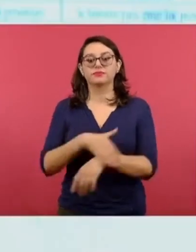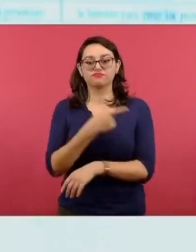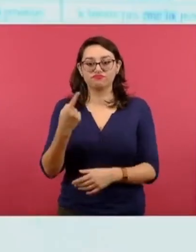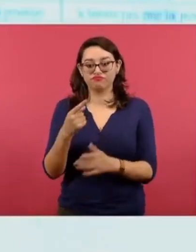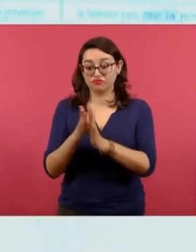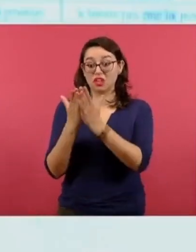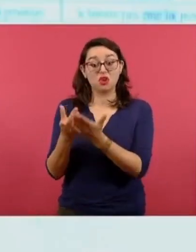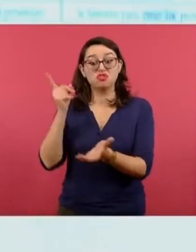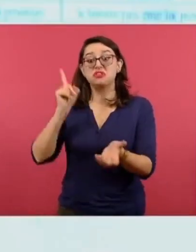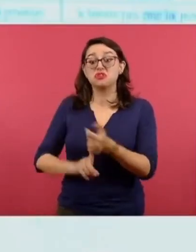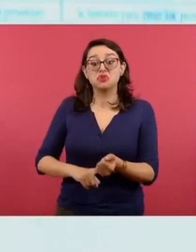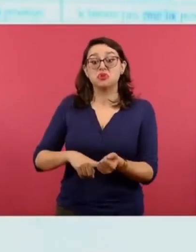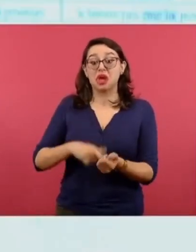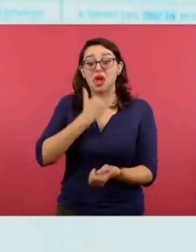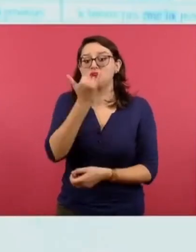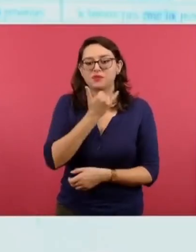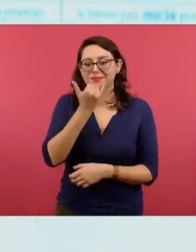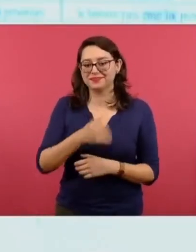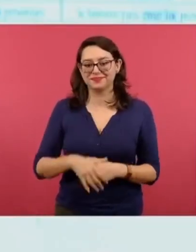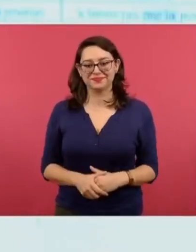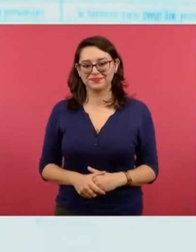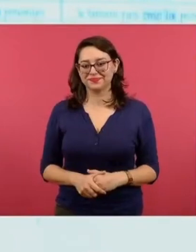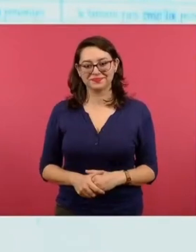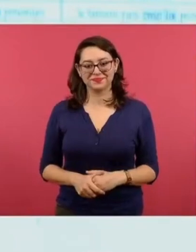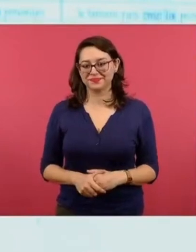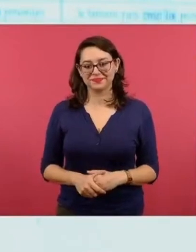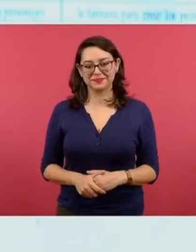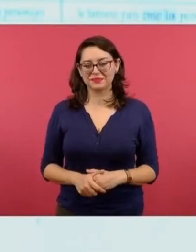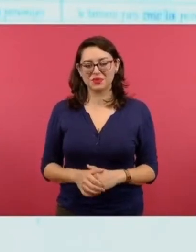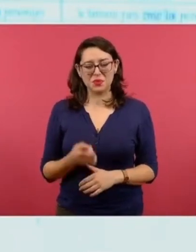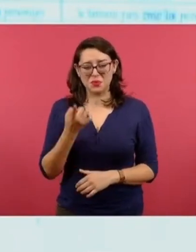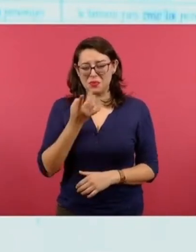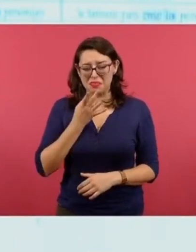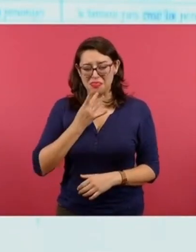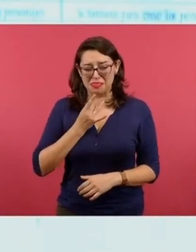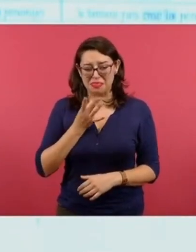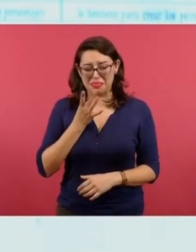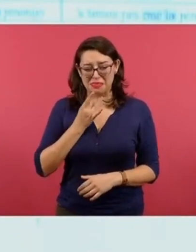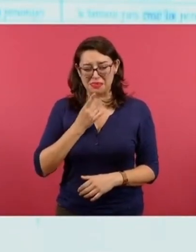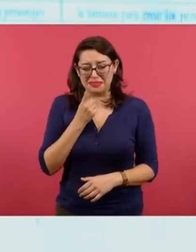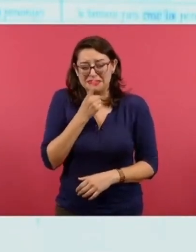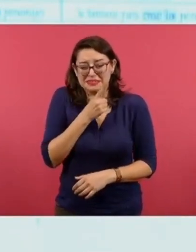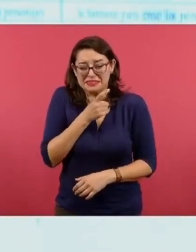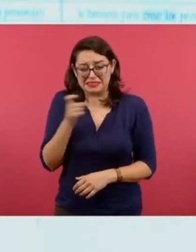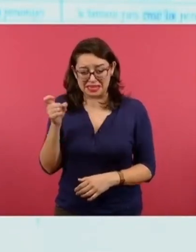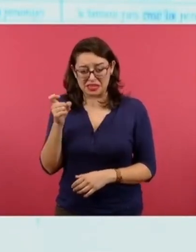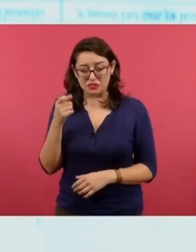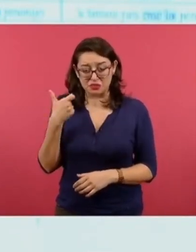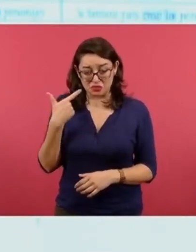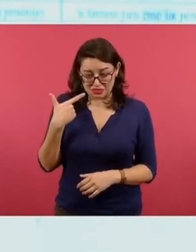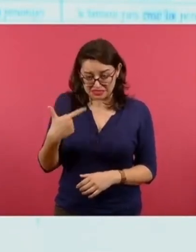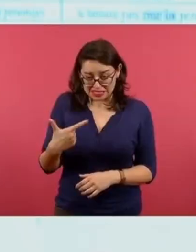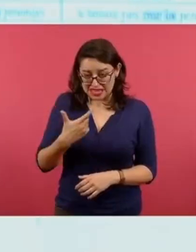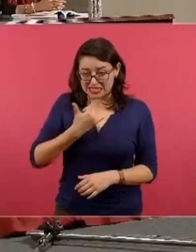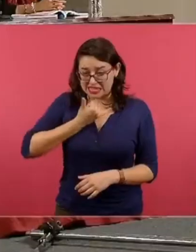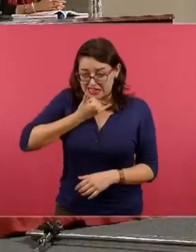pasó eso. No pasó nada, tan solo fue una fe de ratas donde están ahí los errores, 107, que si uno hace los conteos, si